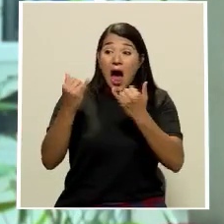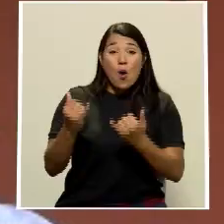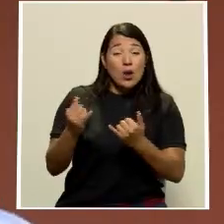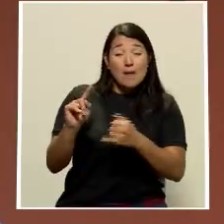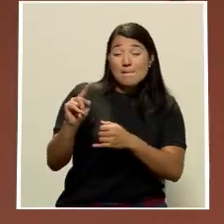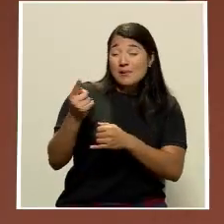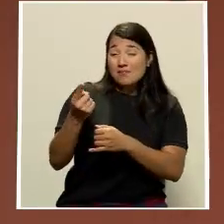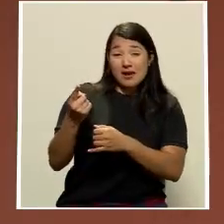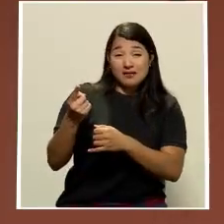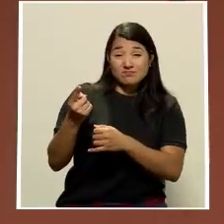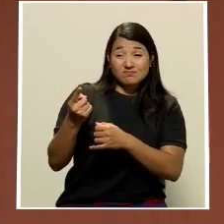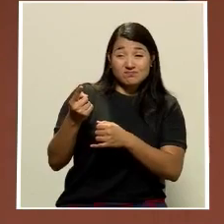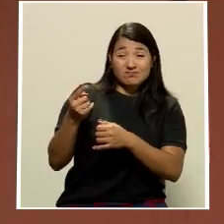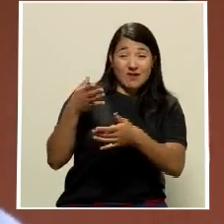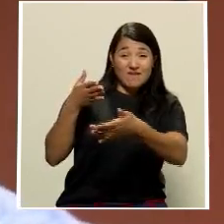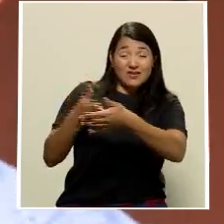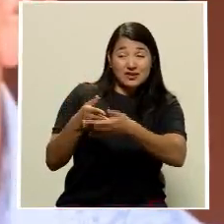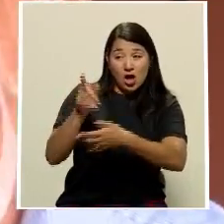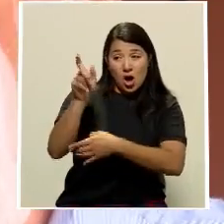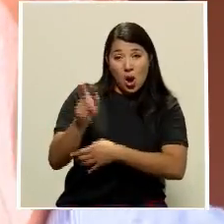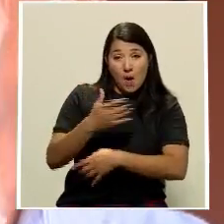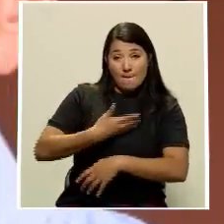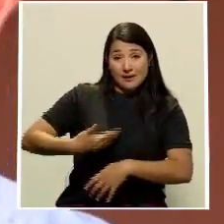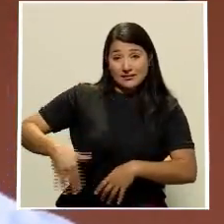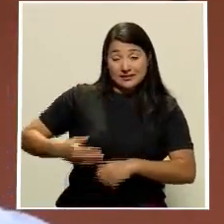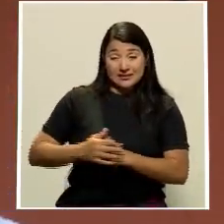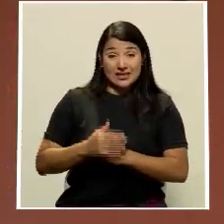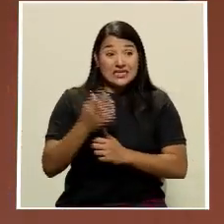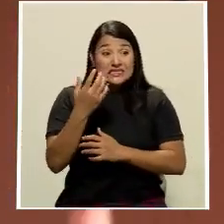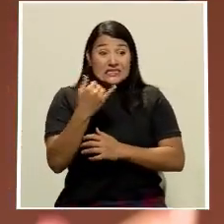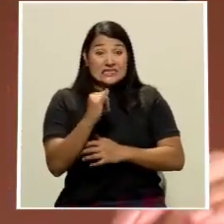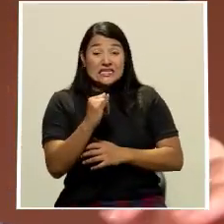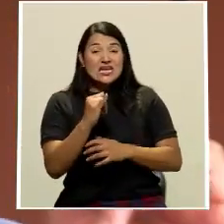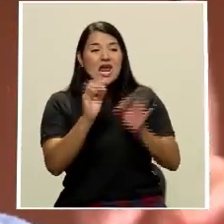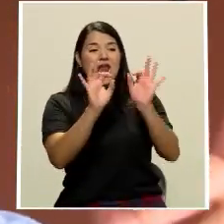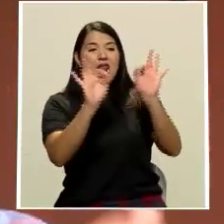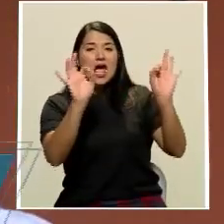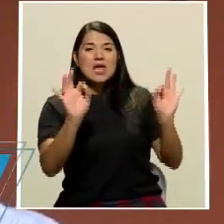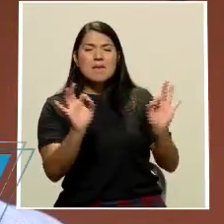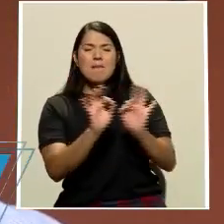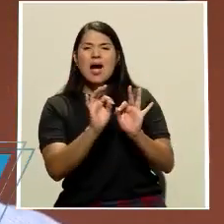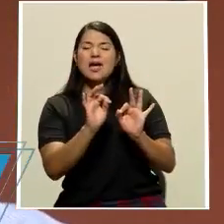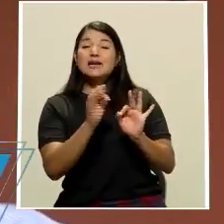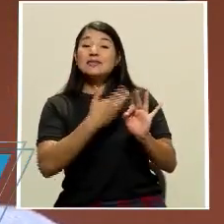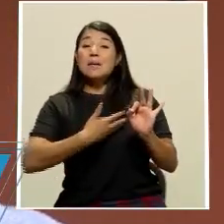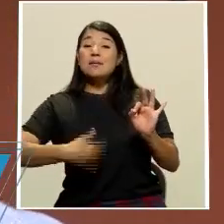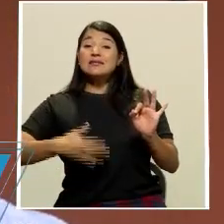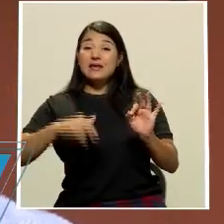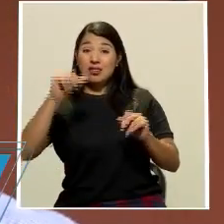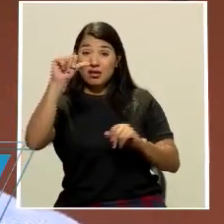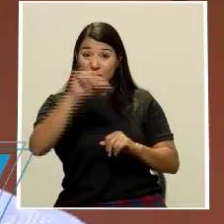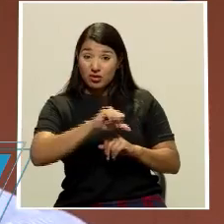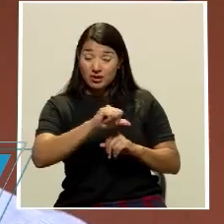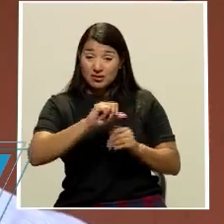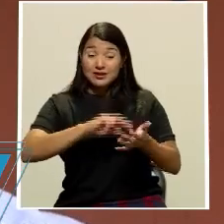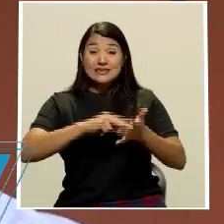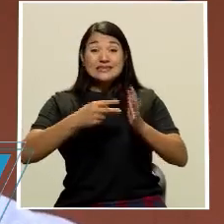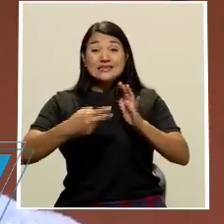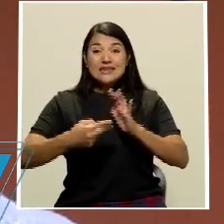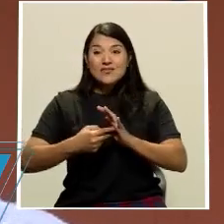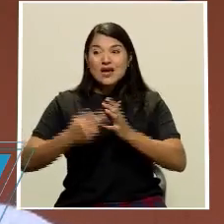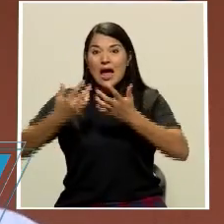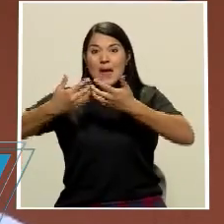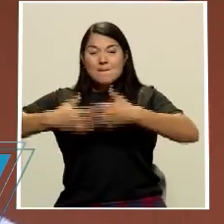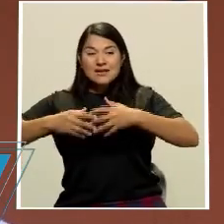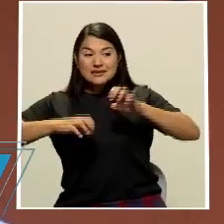primer lugar. Que si el presidente baja su popularidad, también los entes, evaluadores,